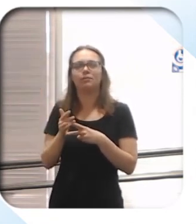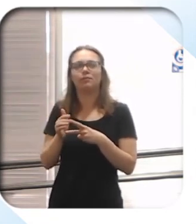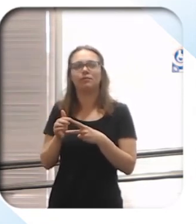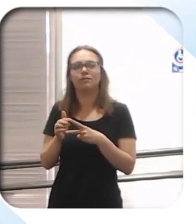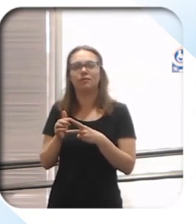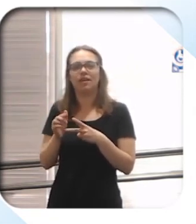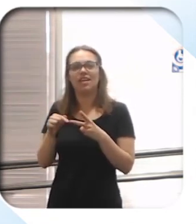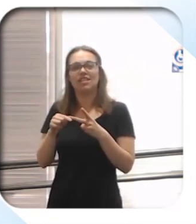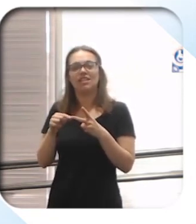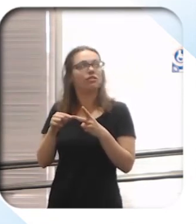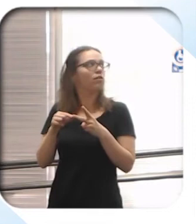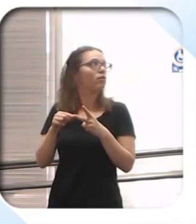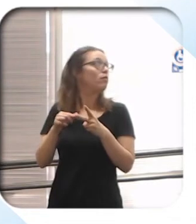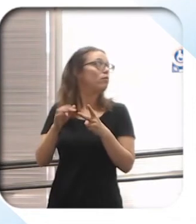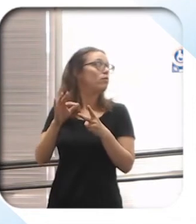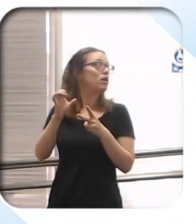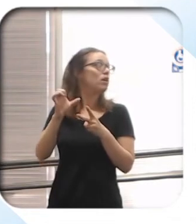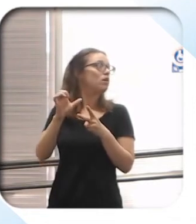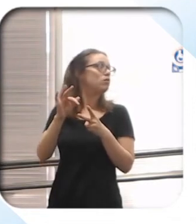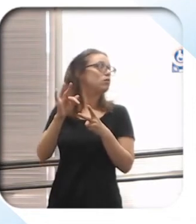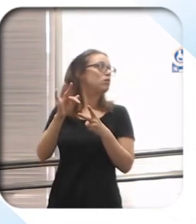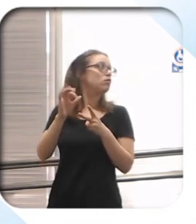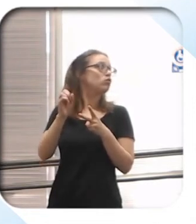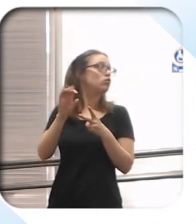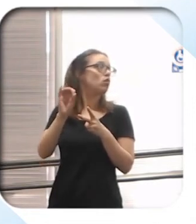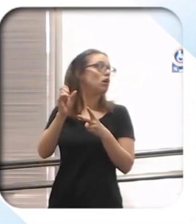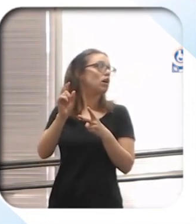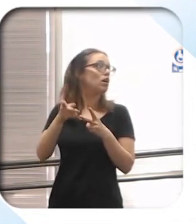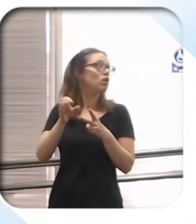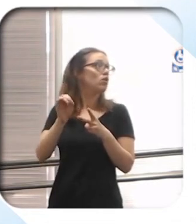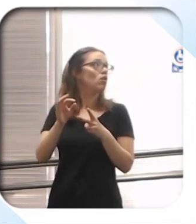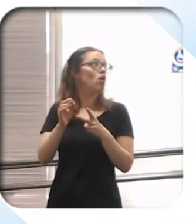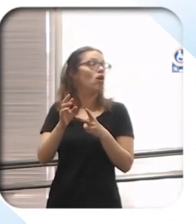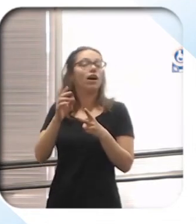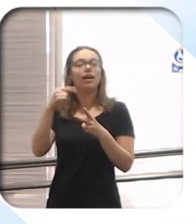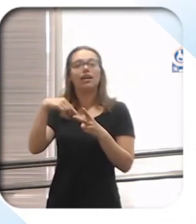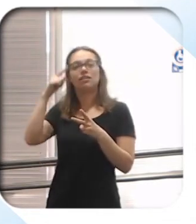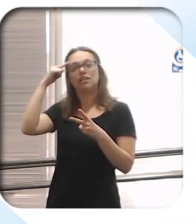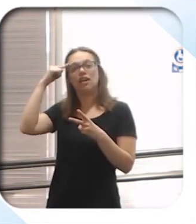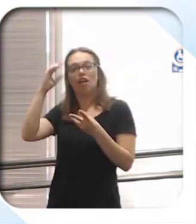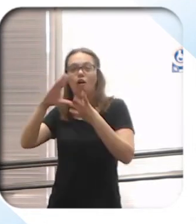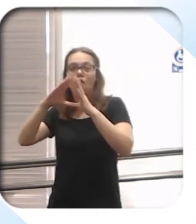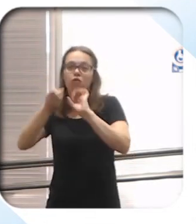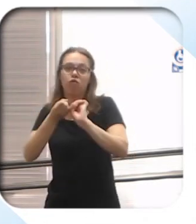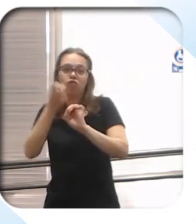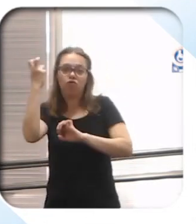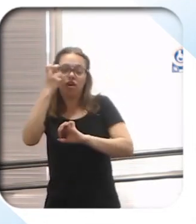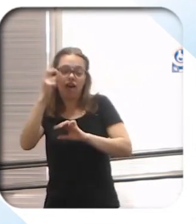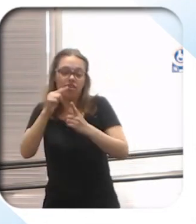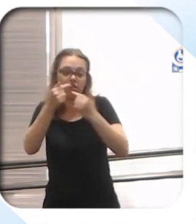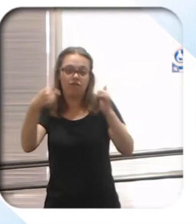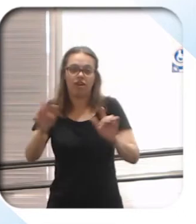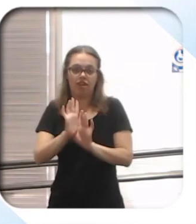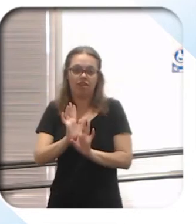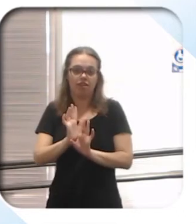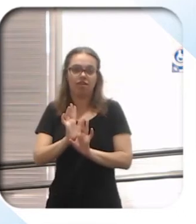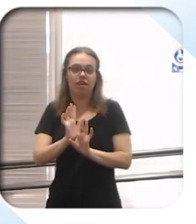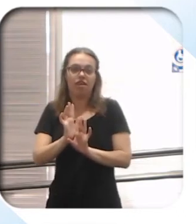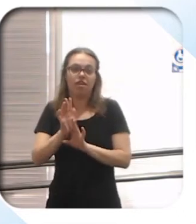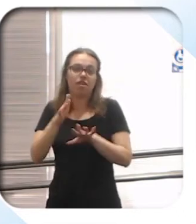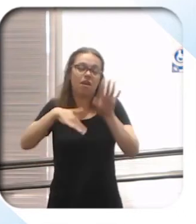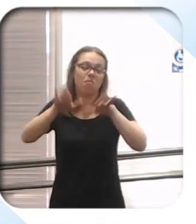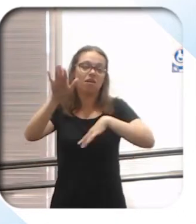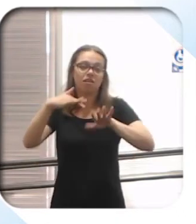Y reflexógeno ya de lo táctil, ¿verdad? Que cada persona con discapacidad lo busca de distinta forma y lo encuentra de distinta forma, según